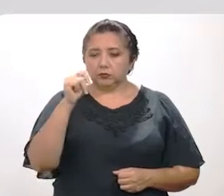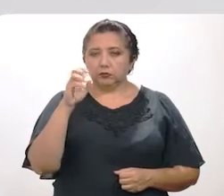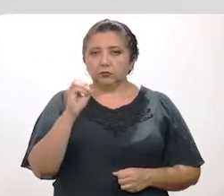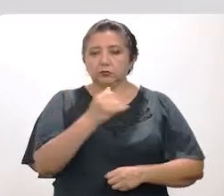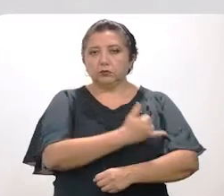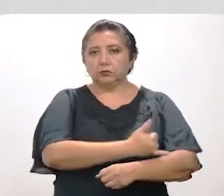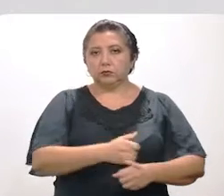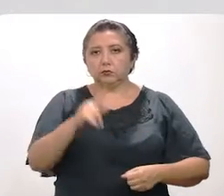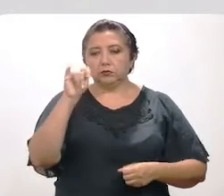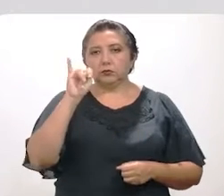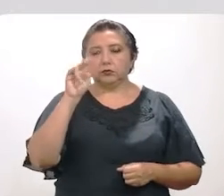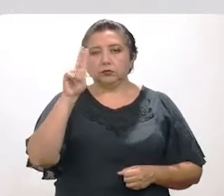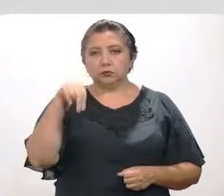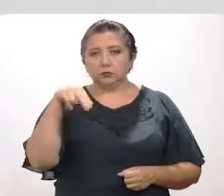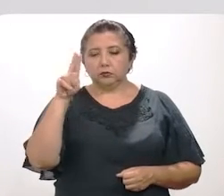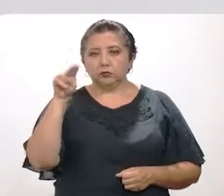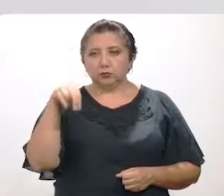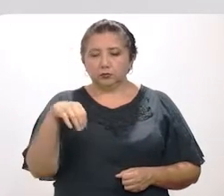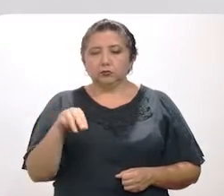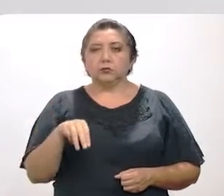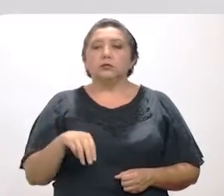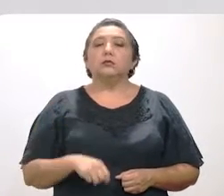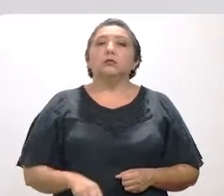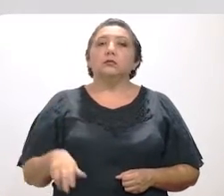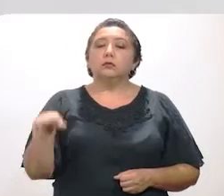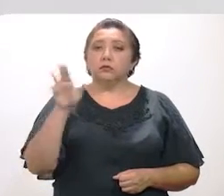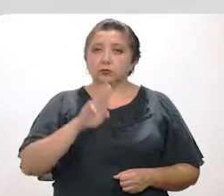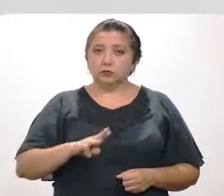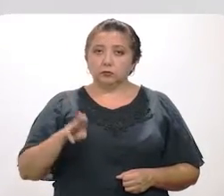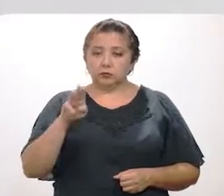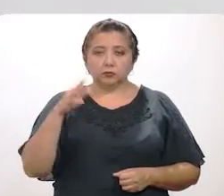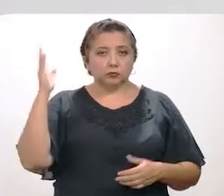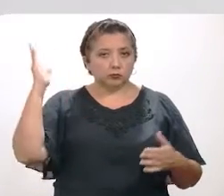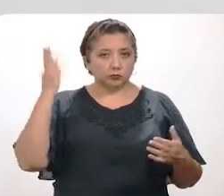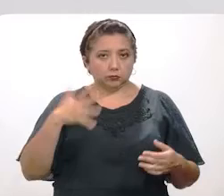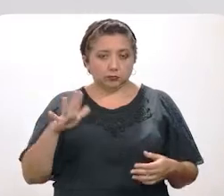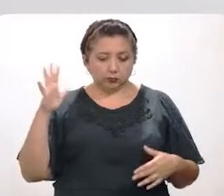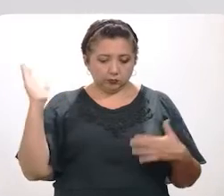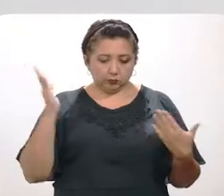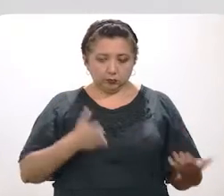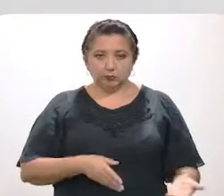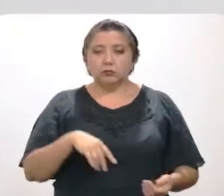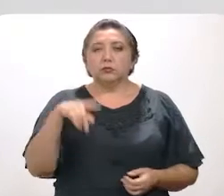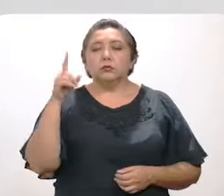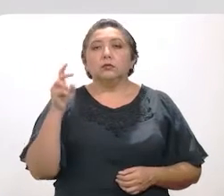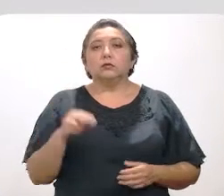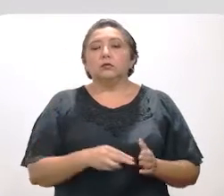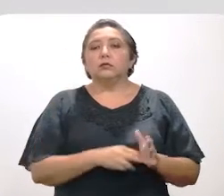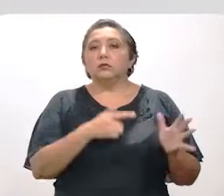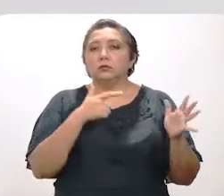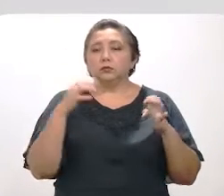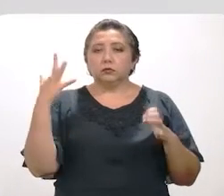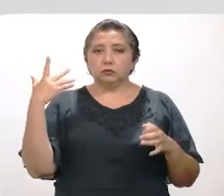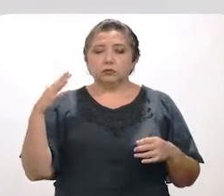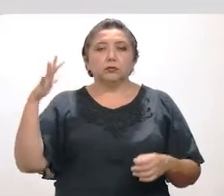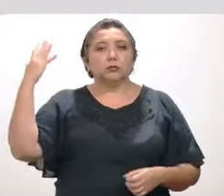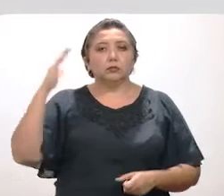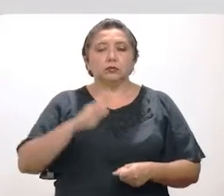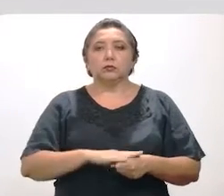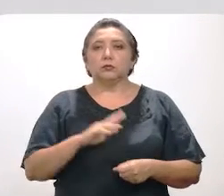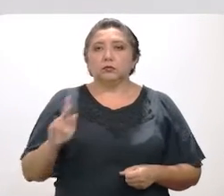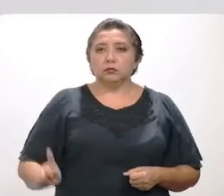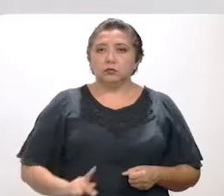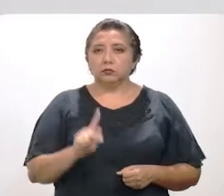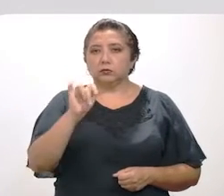Peto, Izamal y Tinum. El miércoles 10 llegó a Yucatán un lote de 9.750 vacunas para adultos mayores